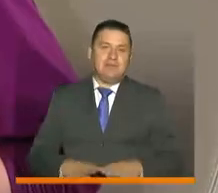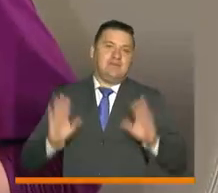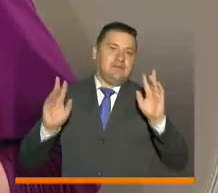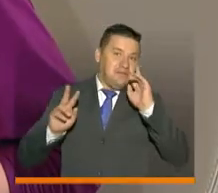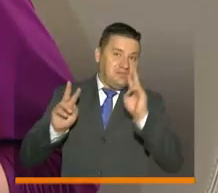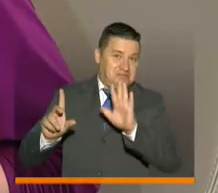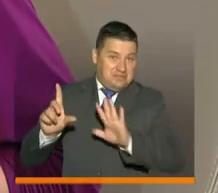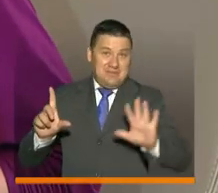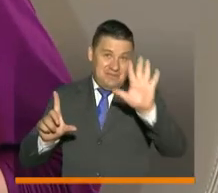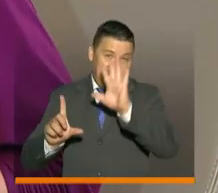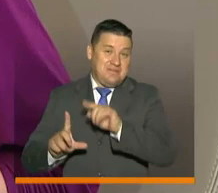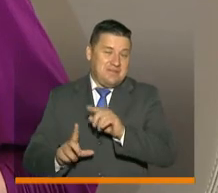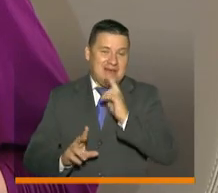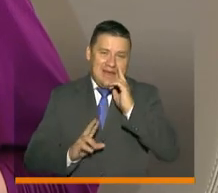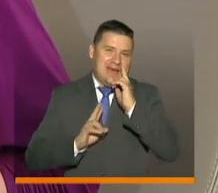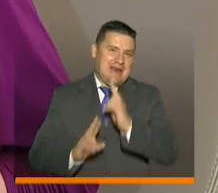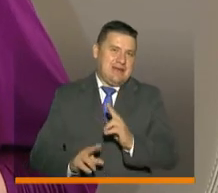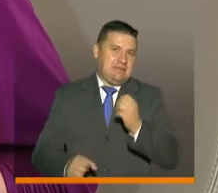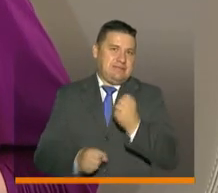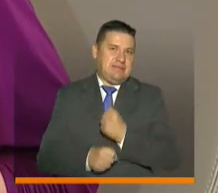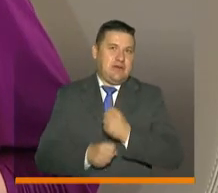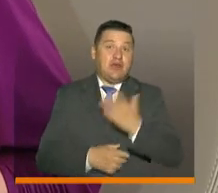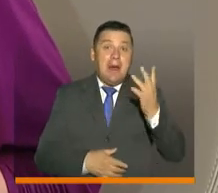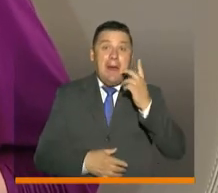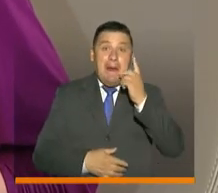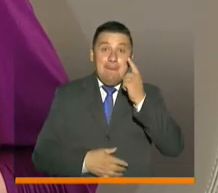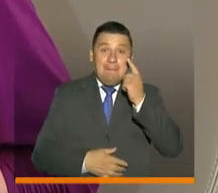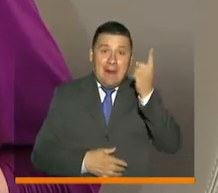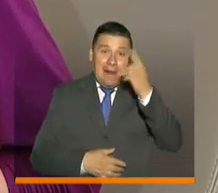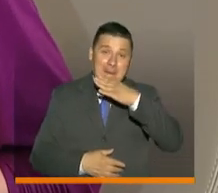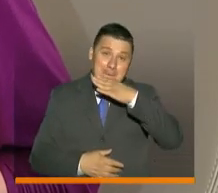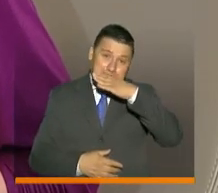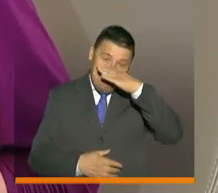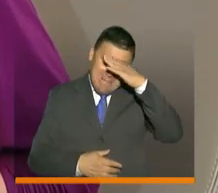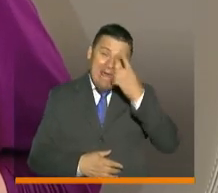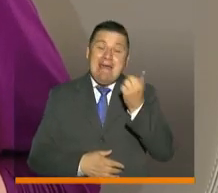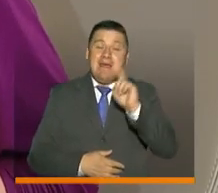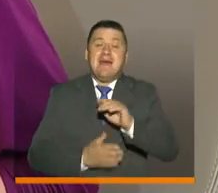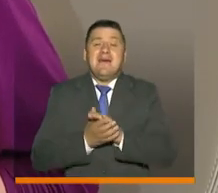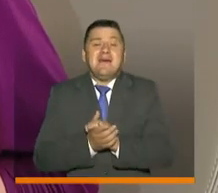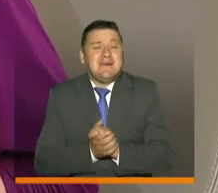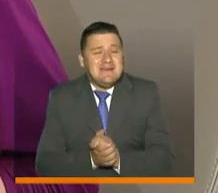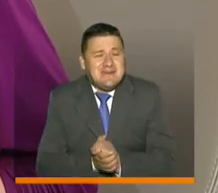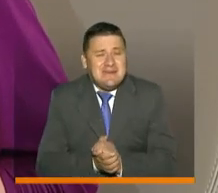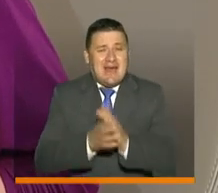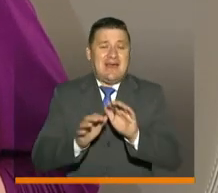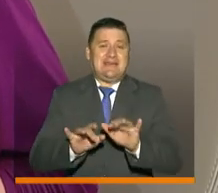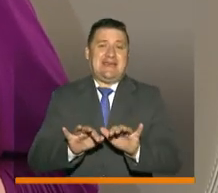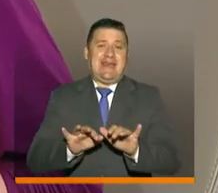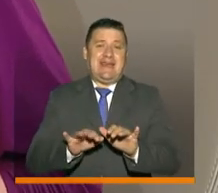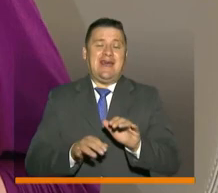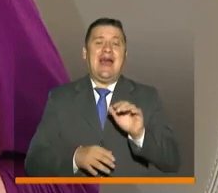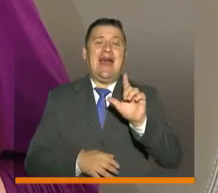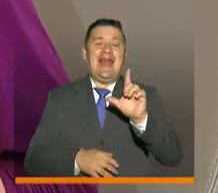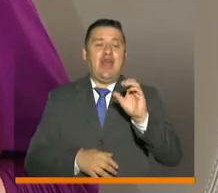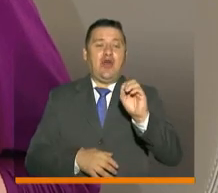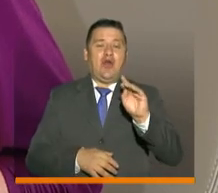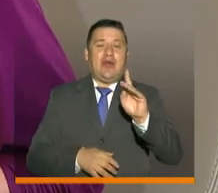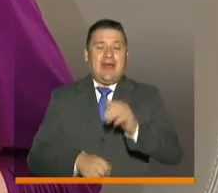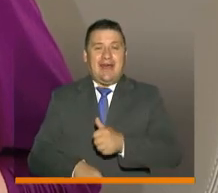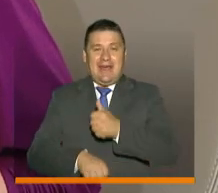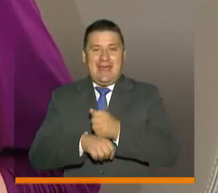Como podíamos ver en el video, un reconocimiento al trabajo de Pereira, de Medellín, y un saludo muy especial al secretario Leonardo y a la rectora